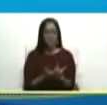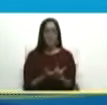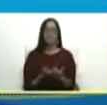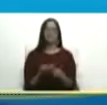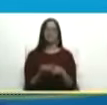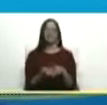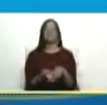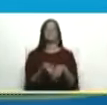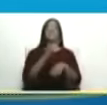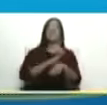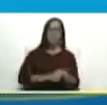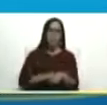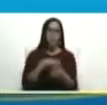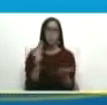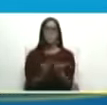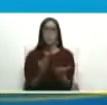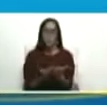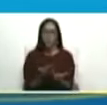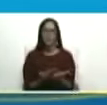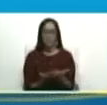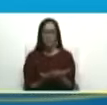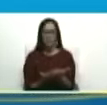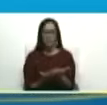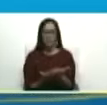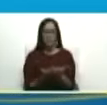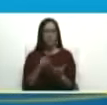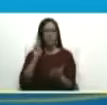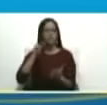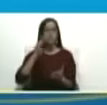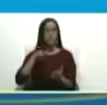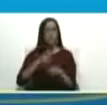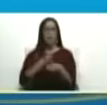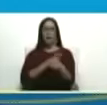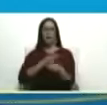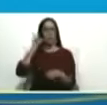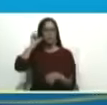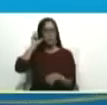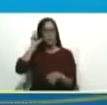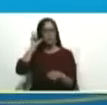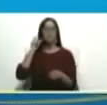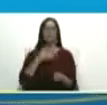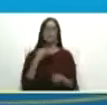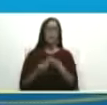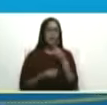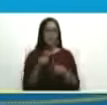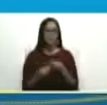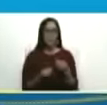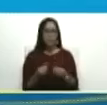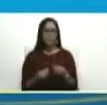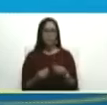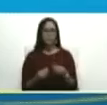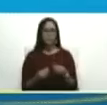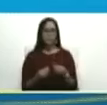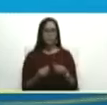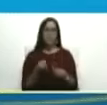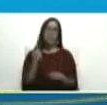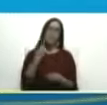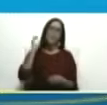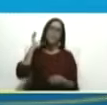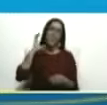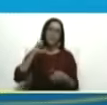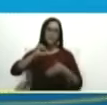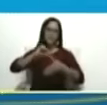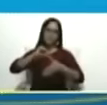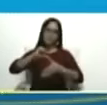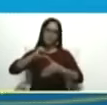peor propuesta que jamás se haya escuchado y se haya tratado de implementar en un país de América Latina,